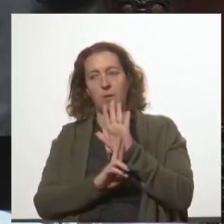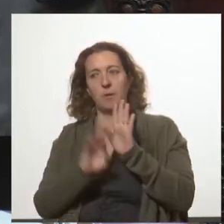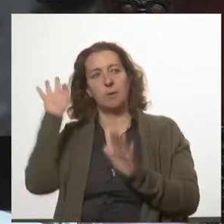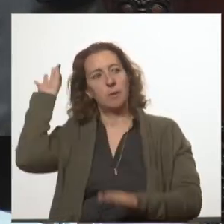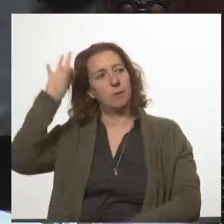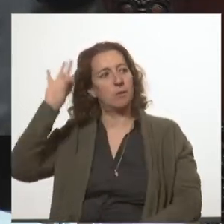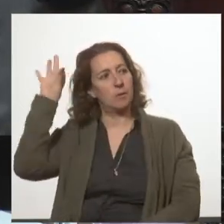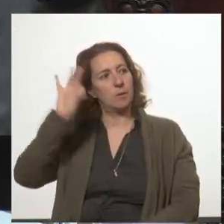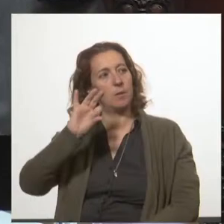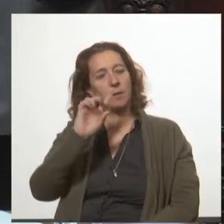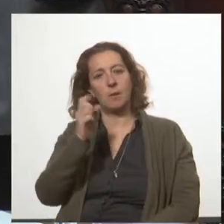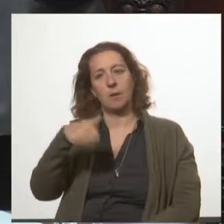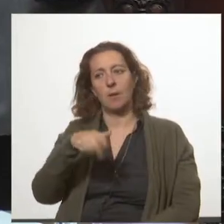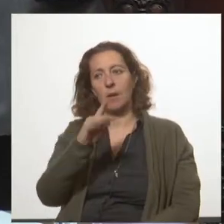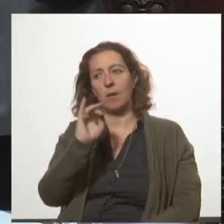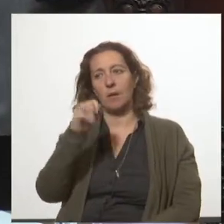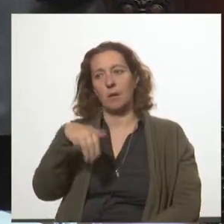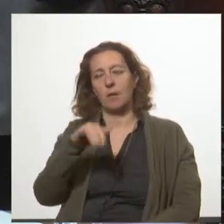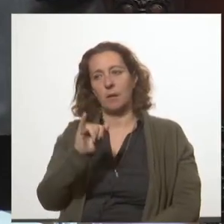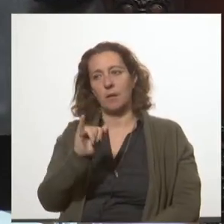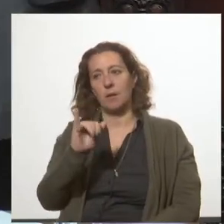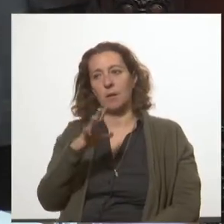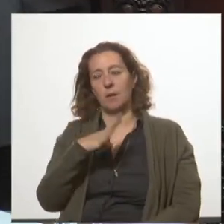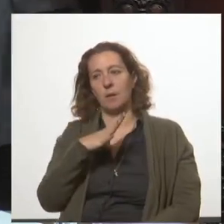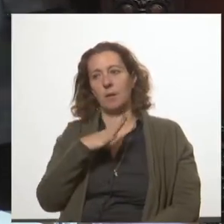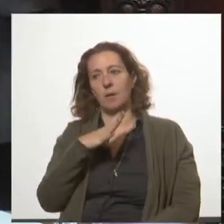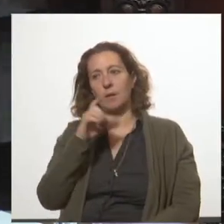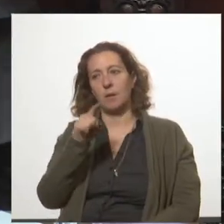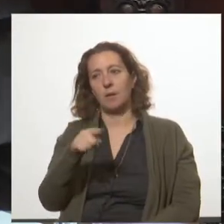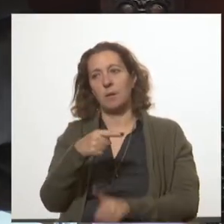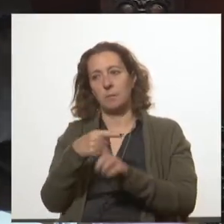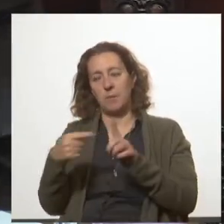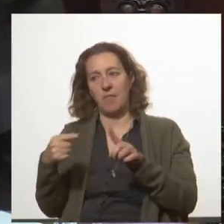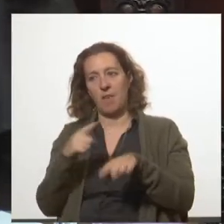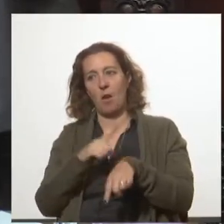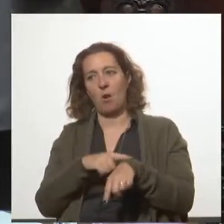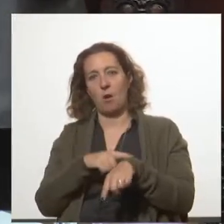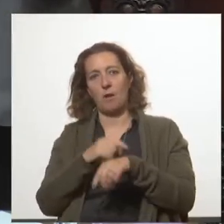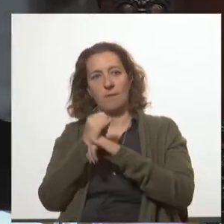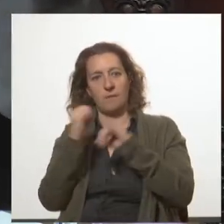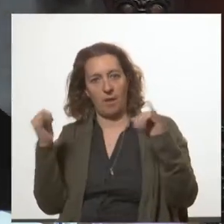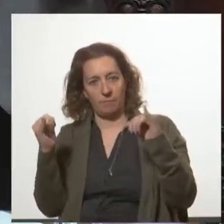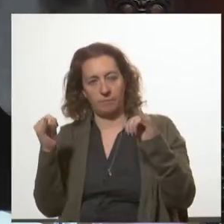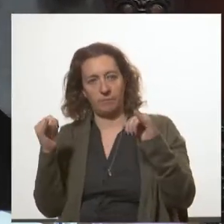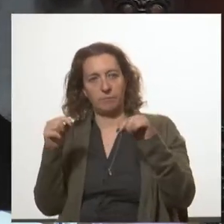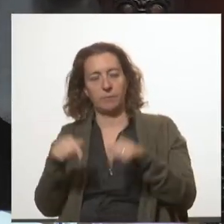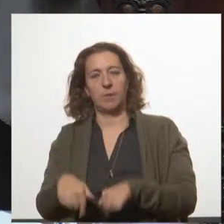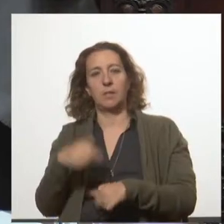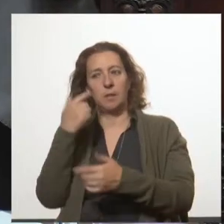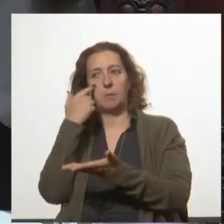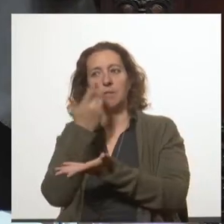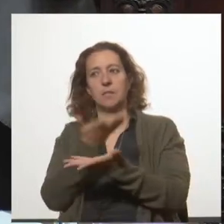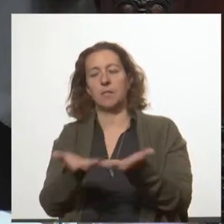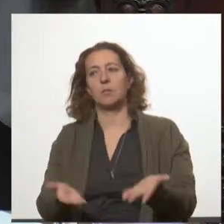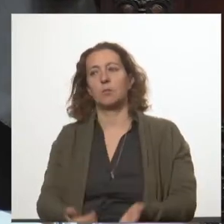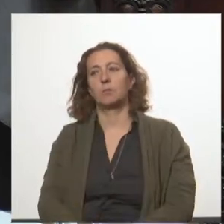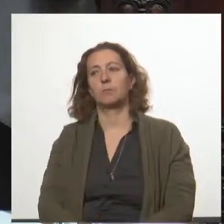senador jorge gandini tenga su media hora de cierre de esta presentación